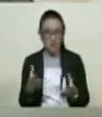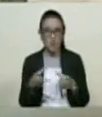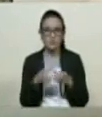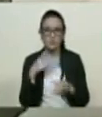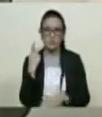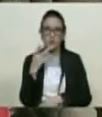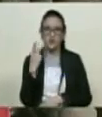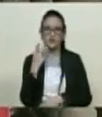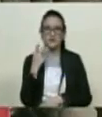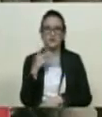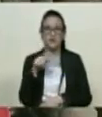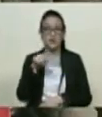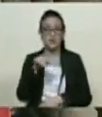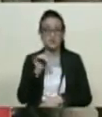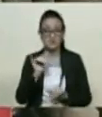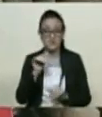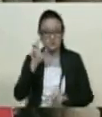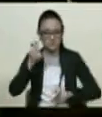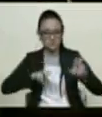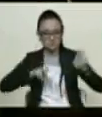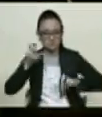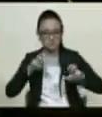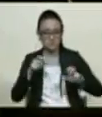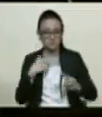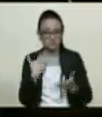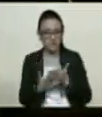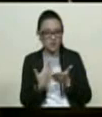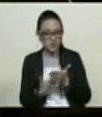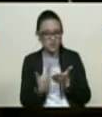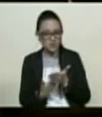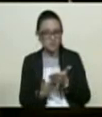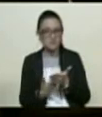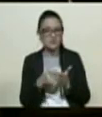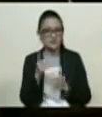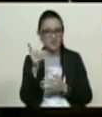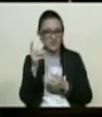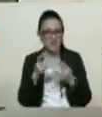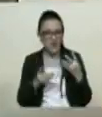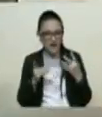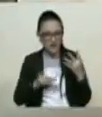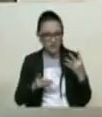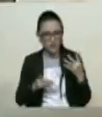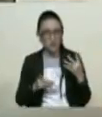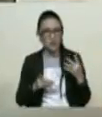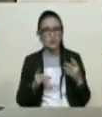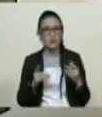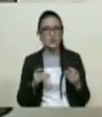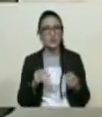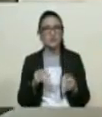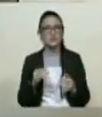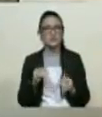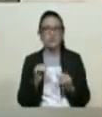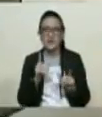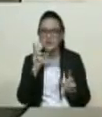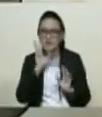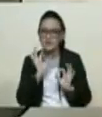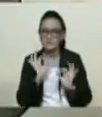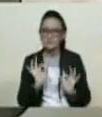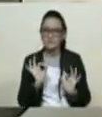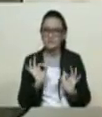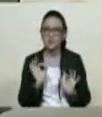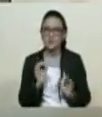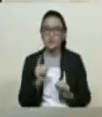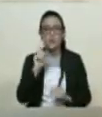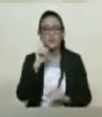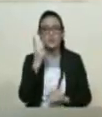están allí para monitorear, para ver, para certificar que esa data que está allí, que esos medios de transmisión están limpios el día